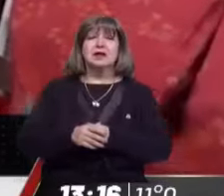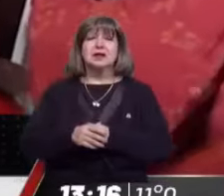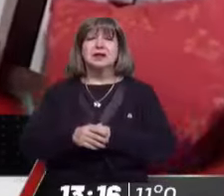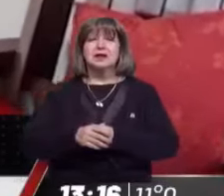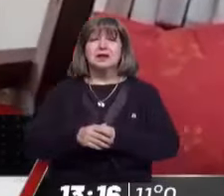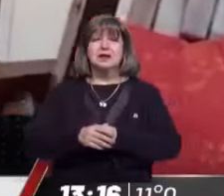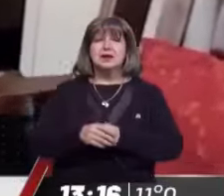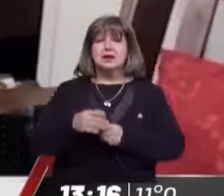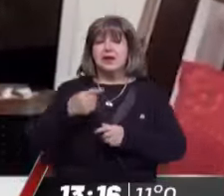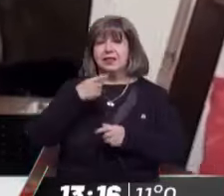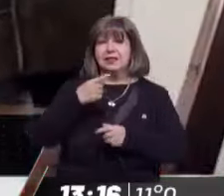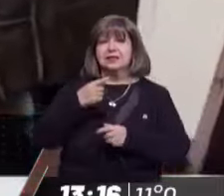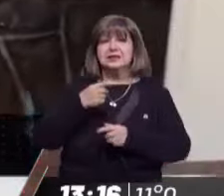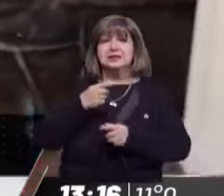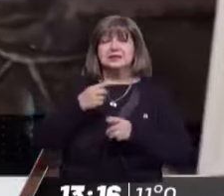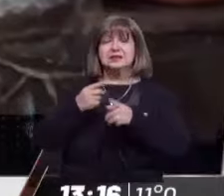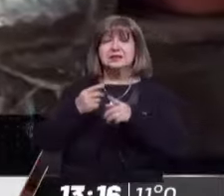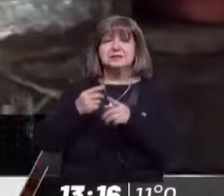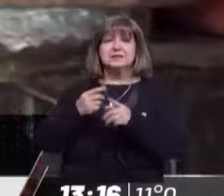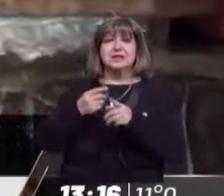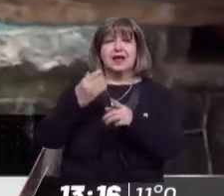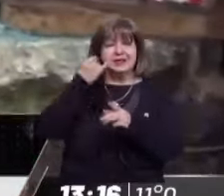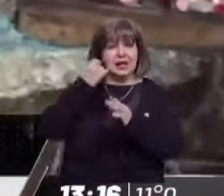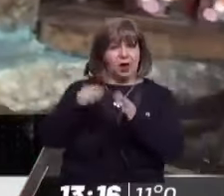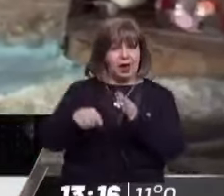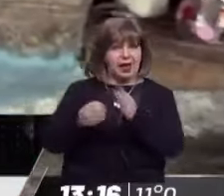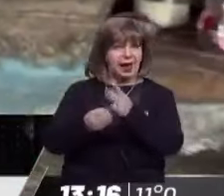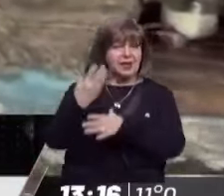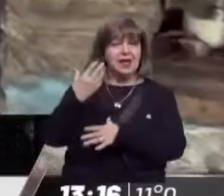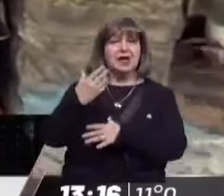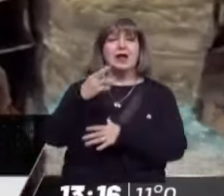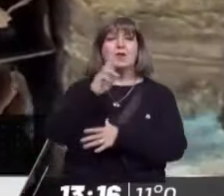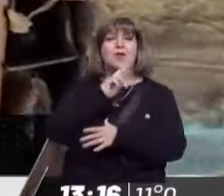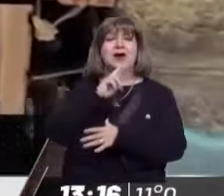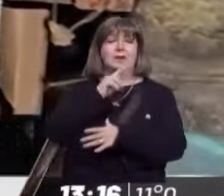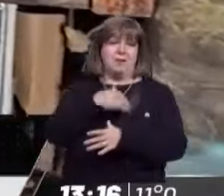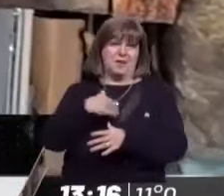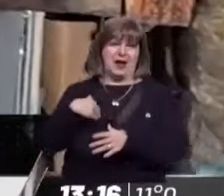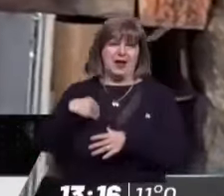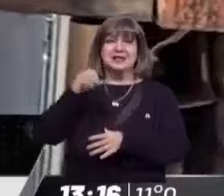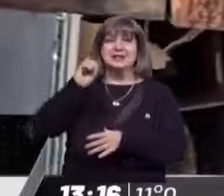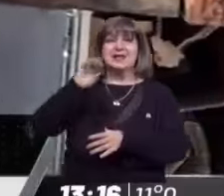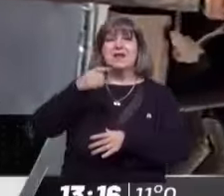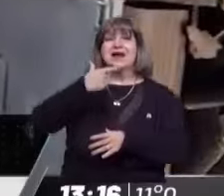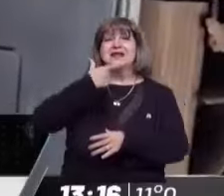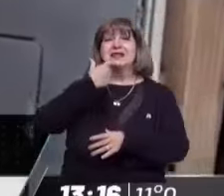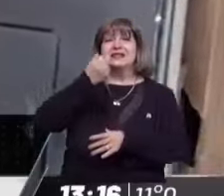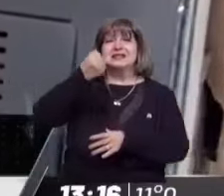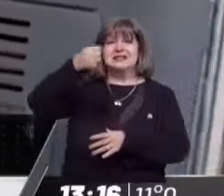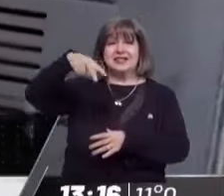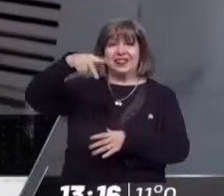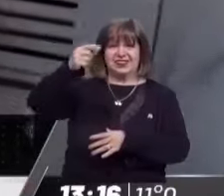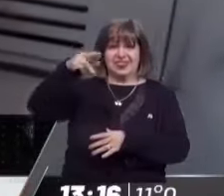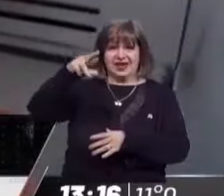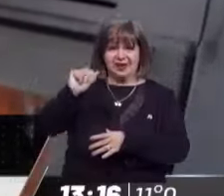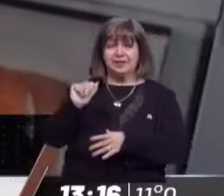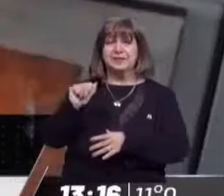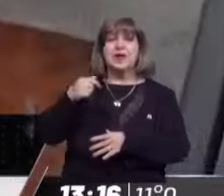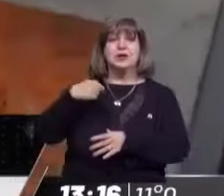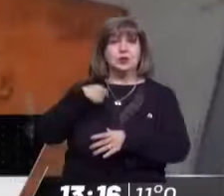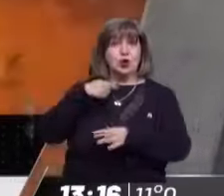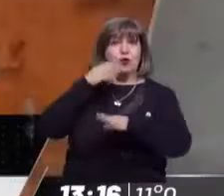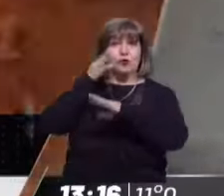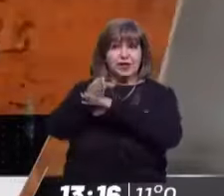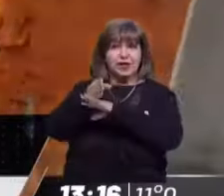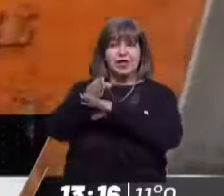nota. Julián es el hijo de Sandra, quien entrevistamos a la mañana, y vamos a ver un refugio de montaña y madera. Chicos, es como ir a los Alpes a